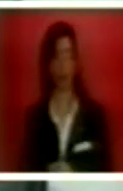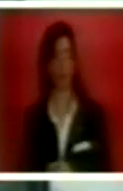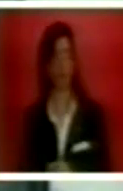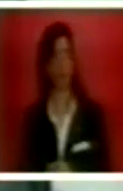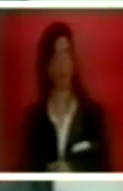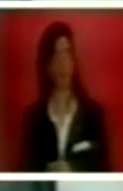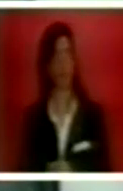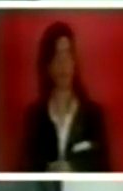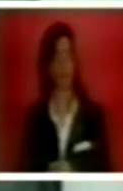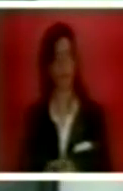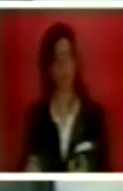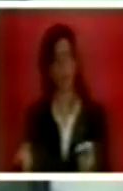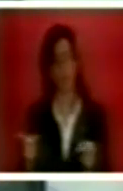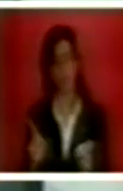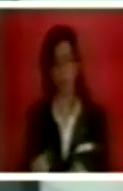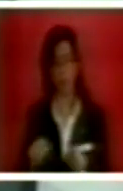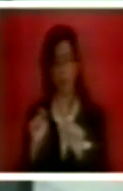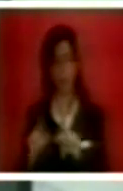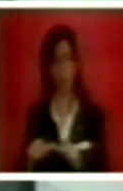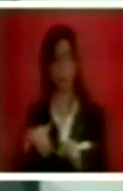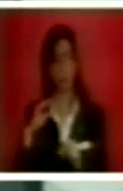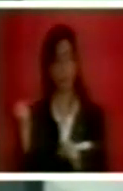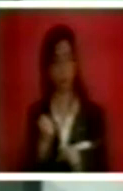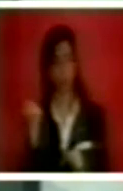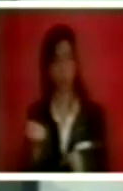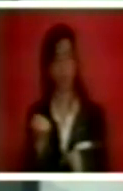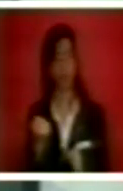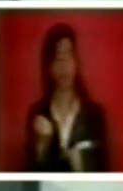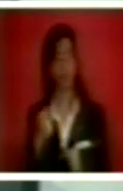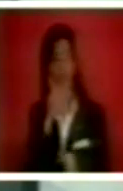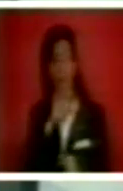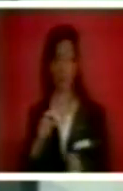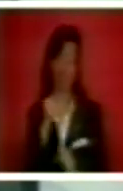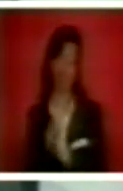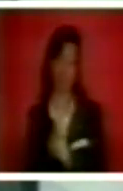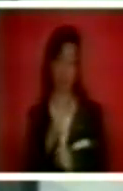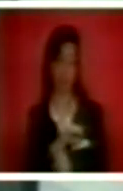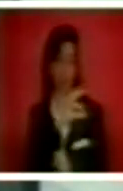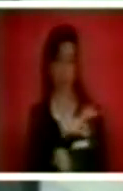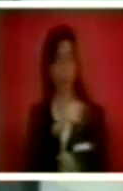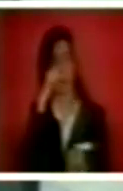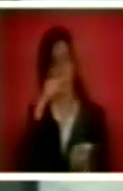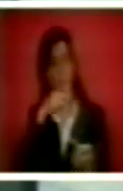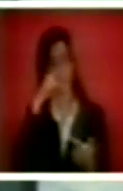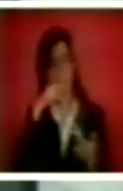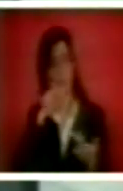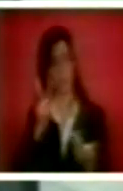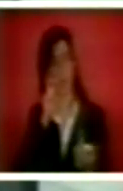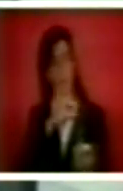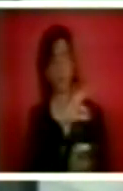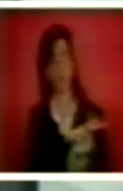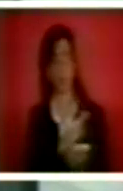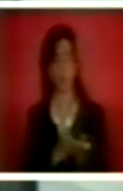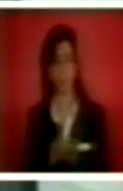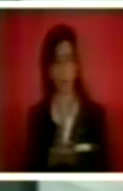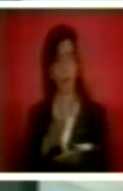También se ha hecho habitual que los sueldos de los empleados se paguen puntualmente, sin atraso,